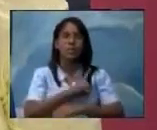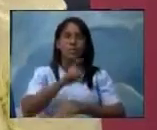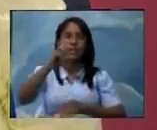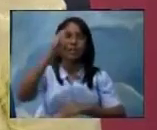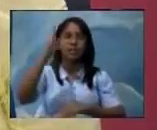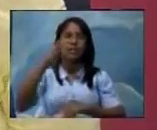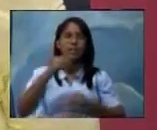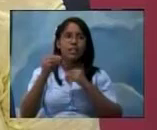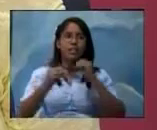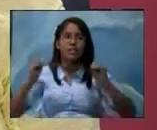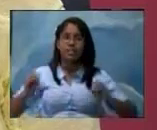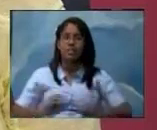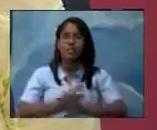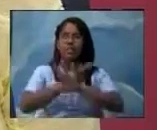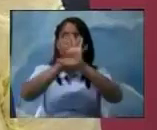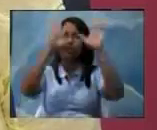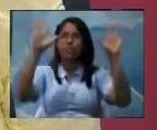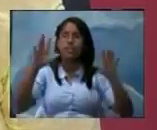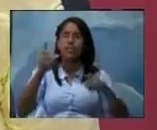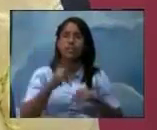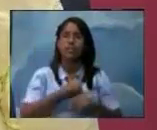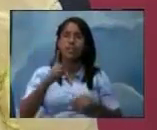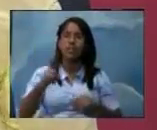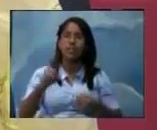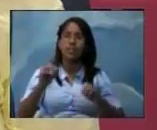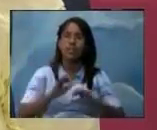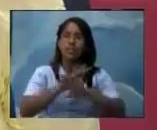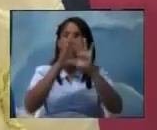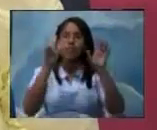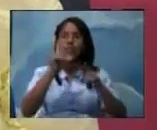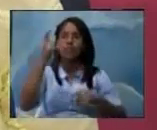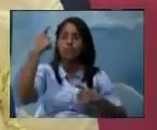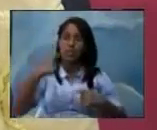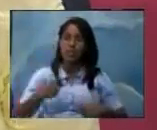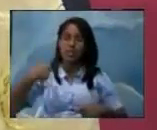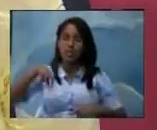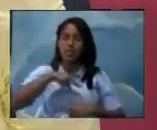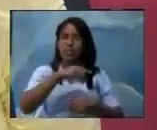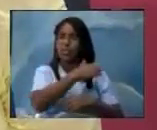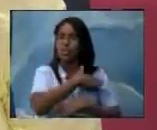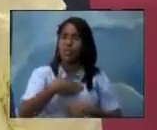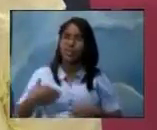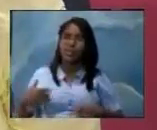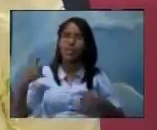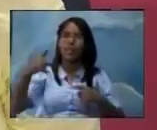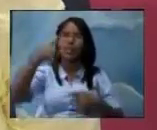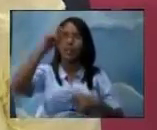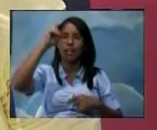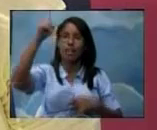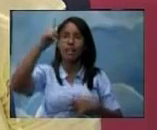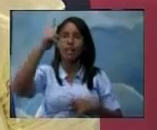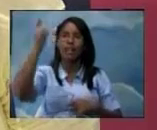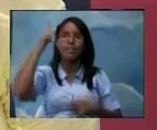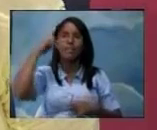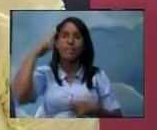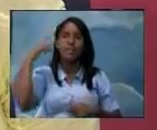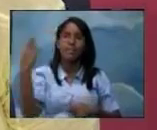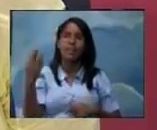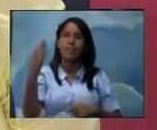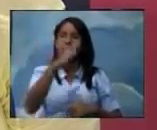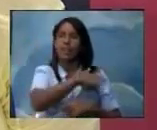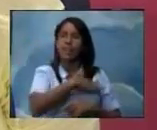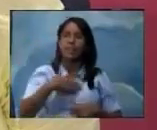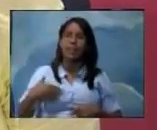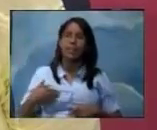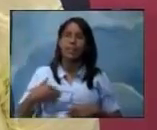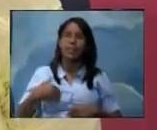del Dios que hace maravillas. Las maravillas no son las que nosotros queremos, sino las que Él sabe y las que